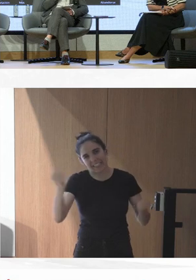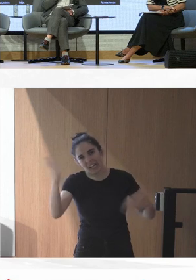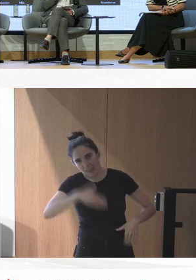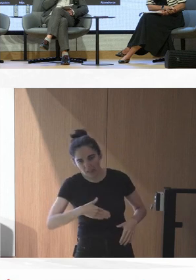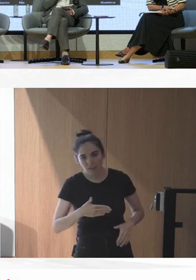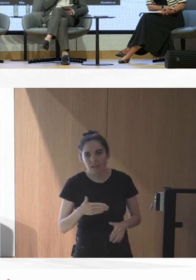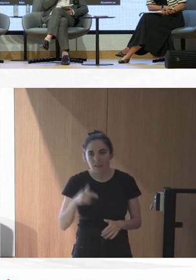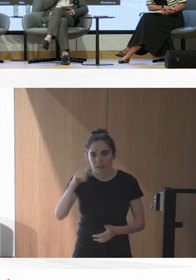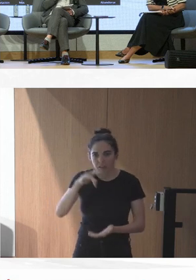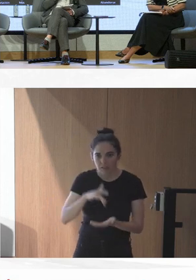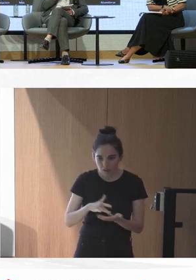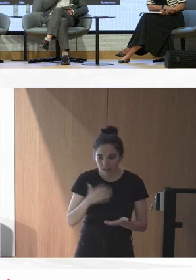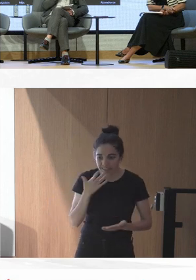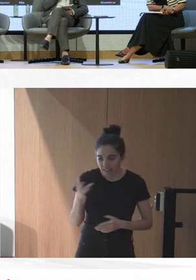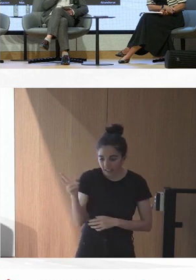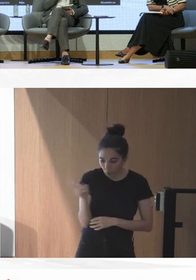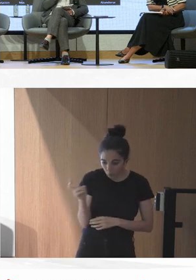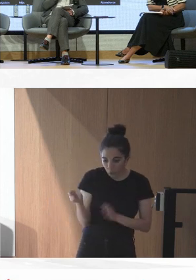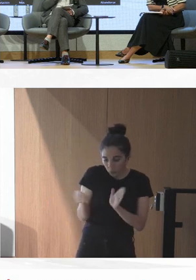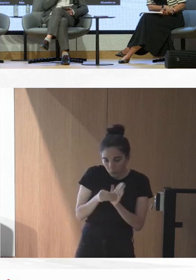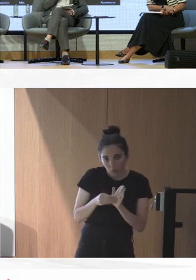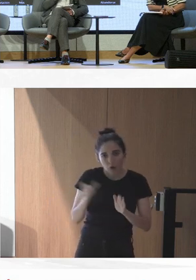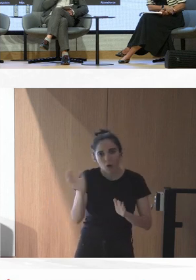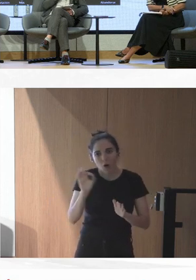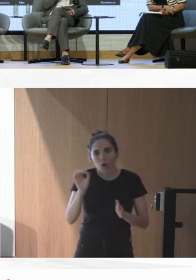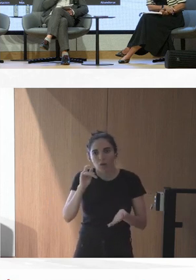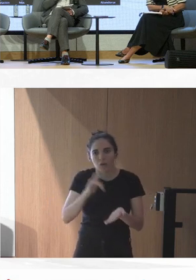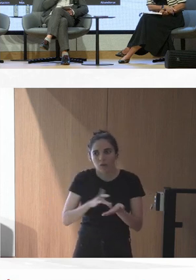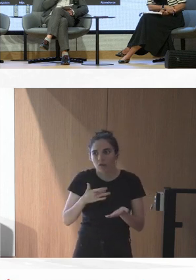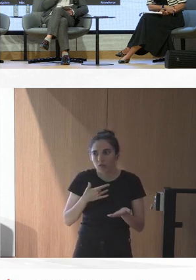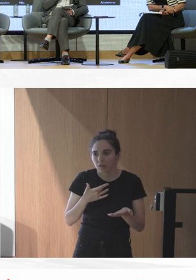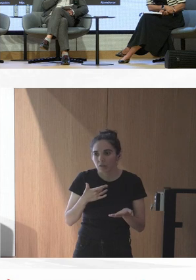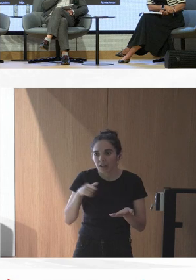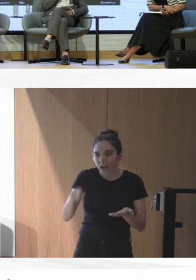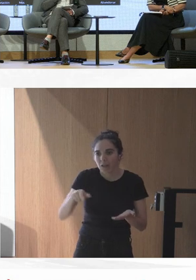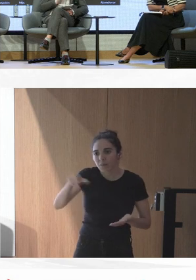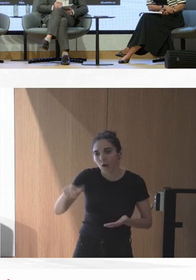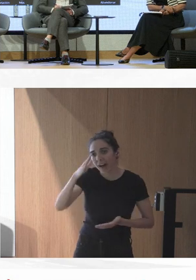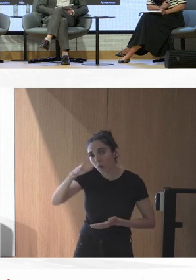parte de la causa, el acusado se ve impedido